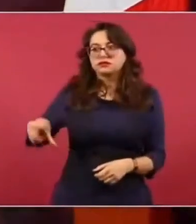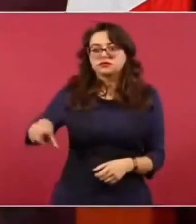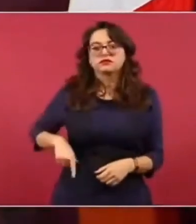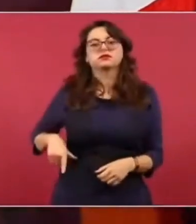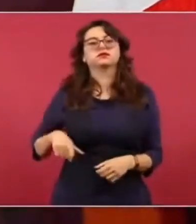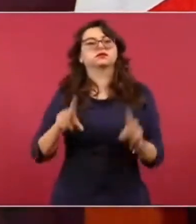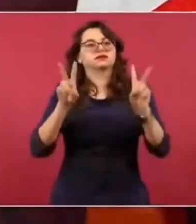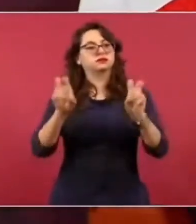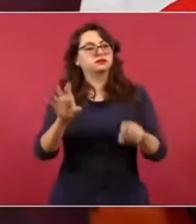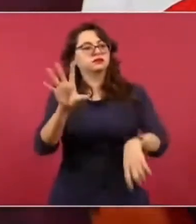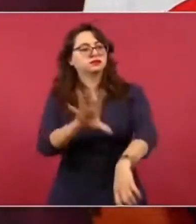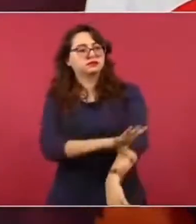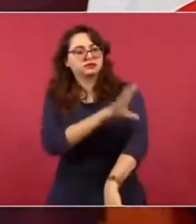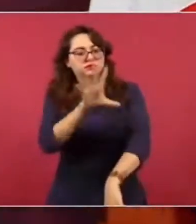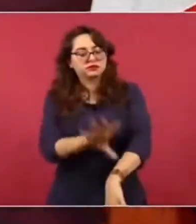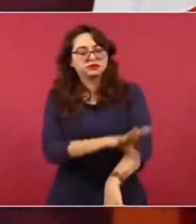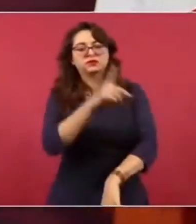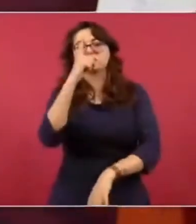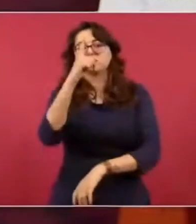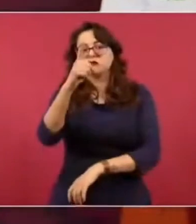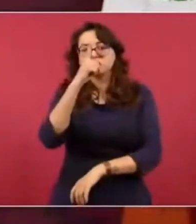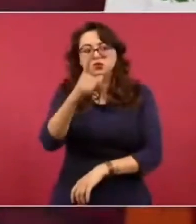porque con esto garantizamos